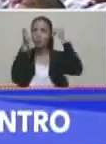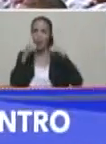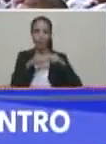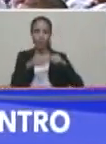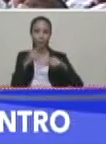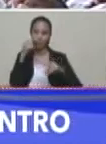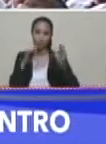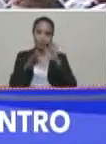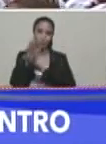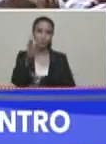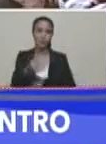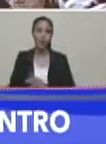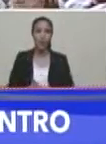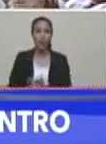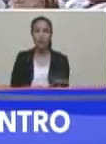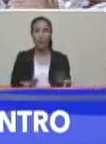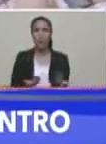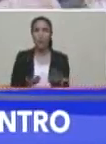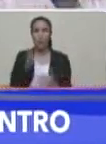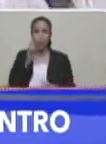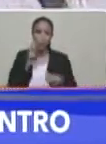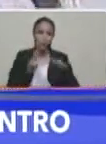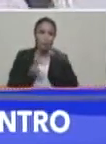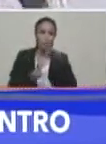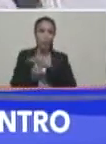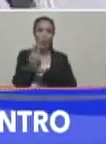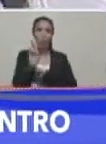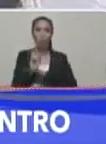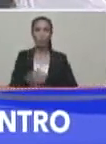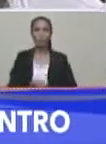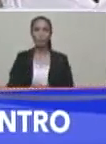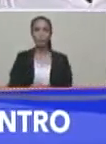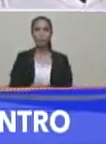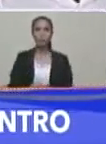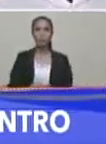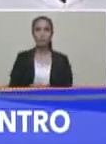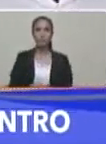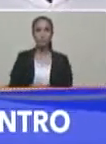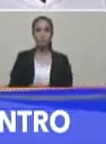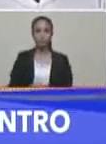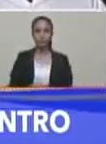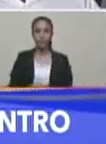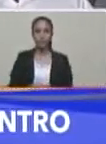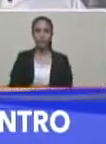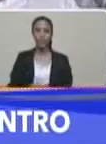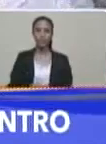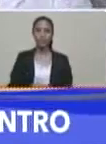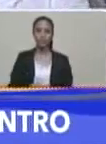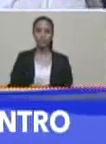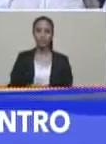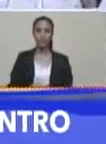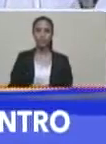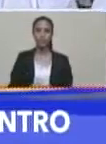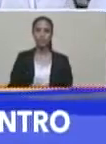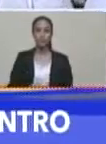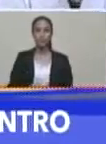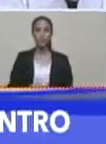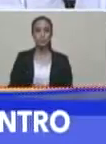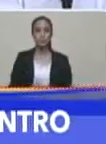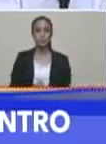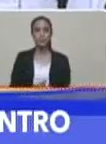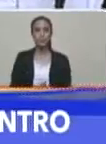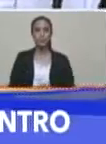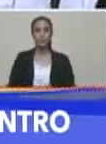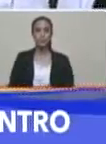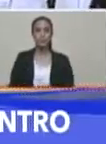el porvenir, hacia el horizonte que está frente a nosotros, que pasado,